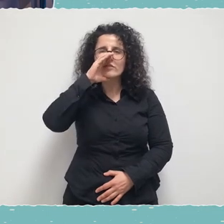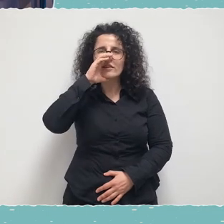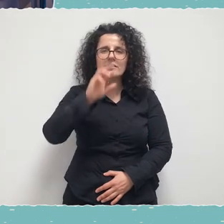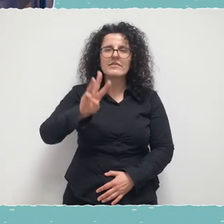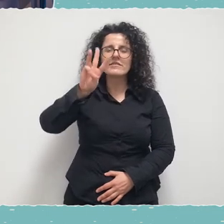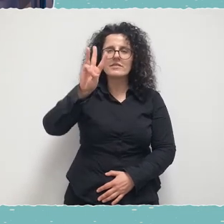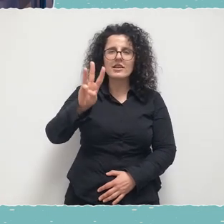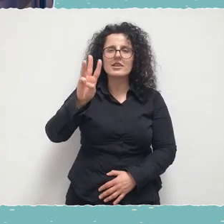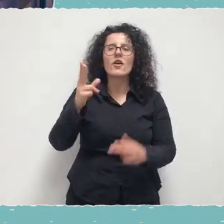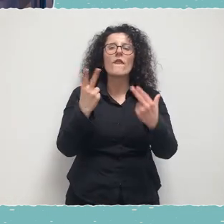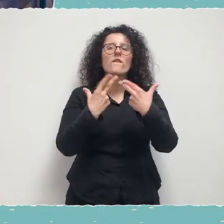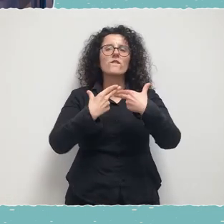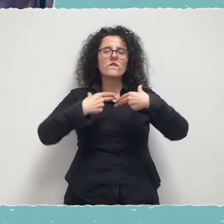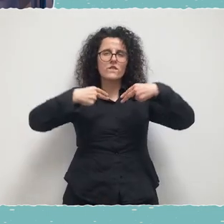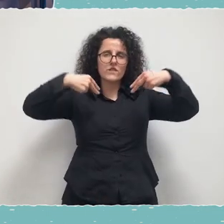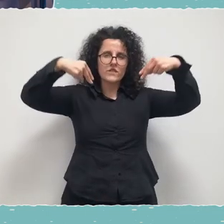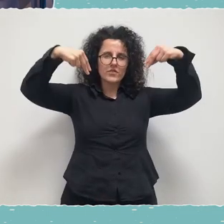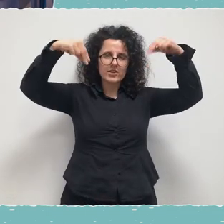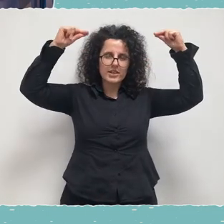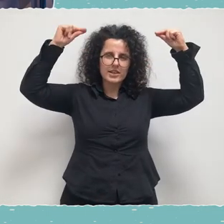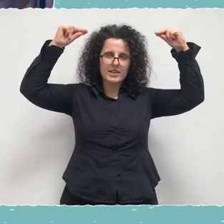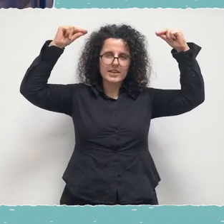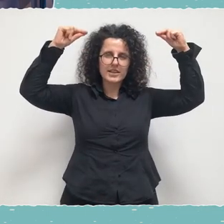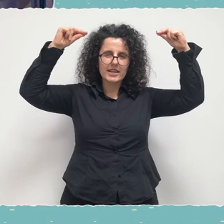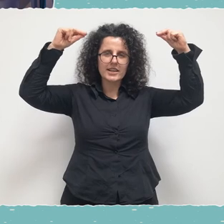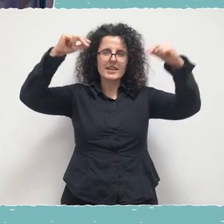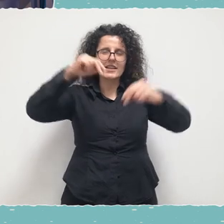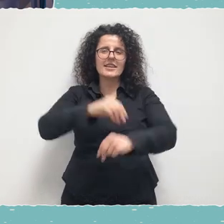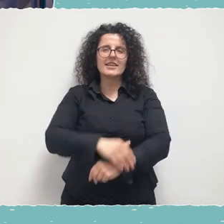E colorín e colorado, o conto dos tres